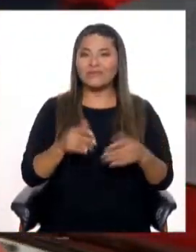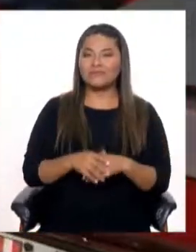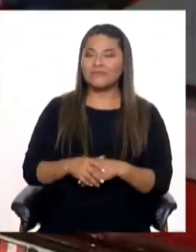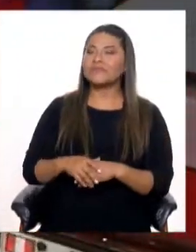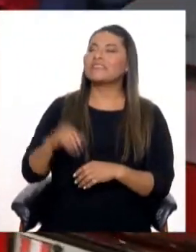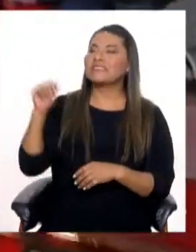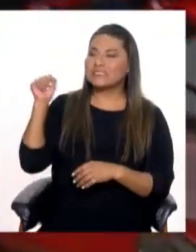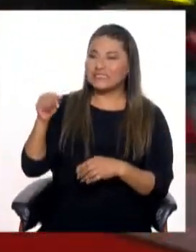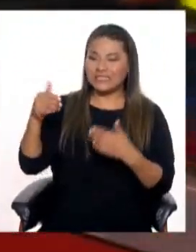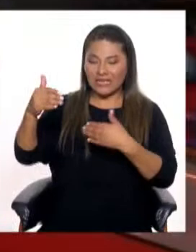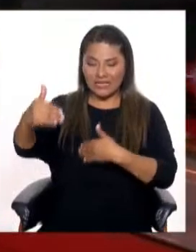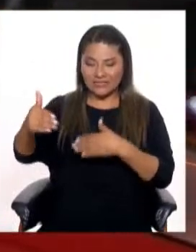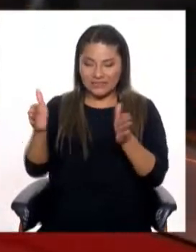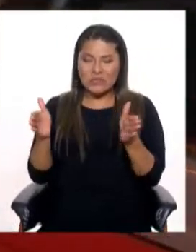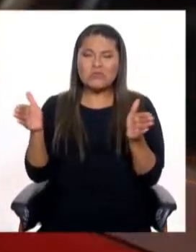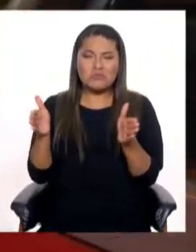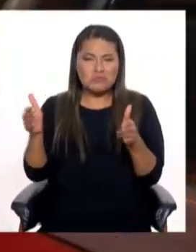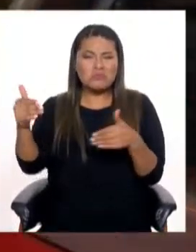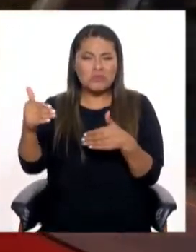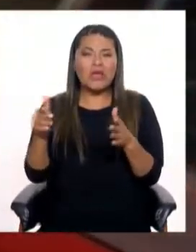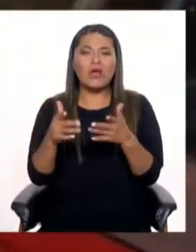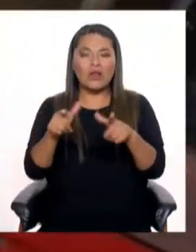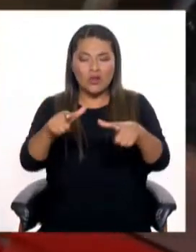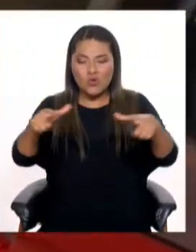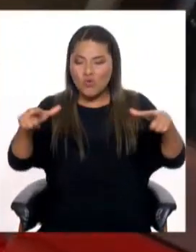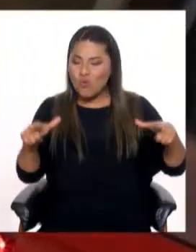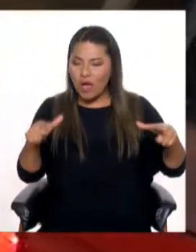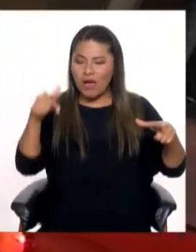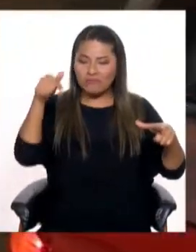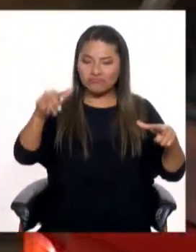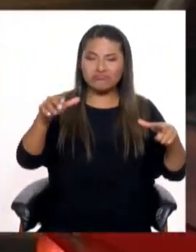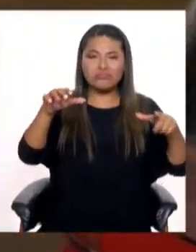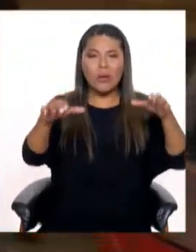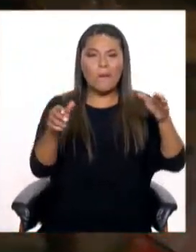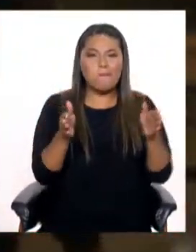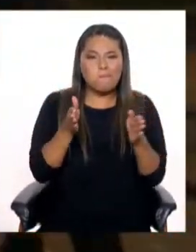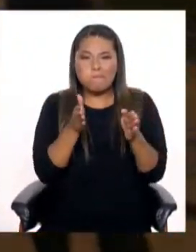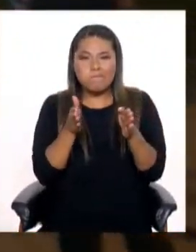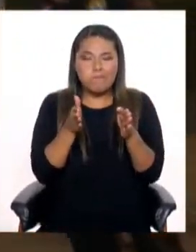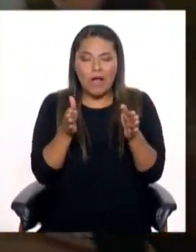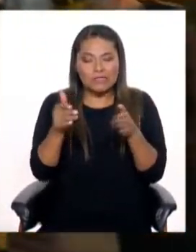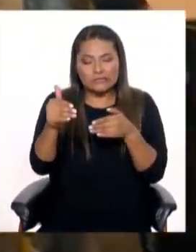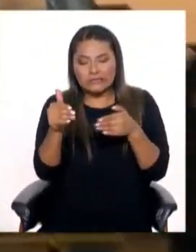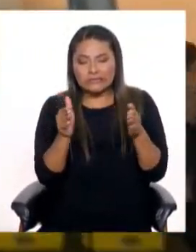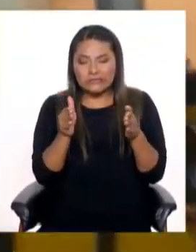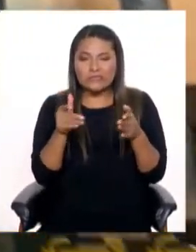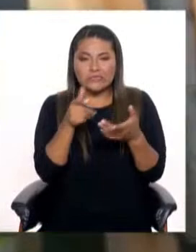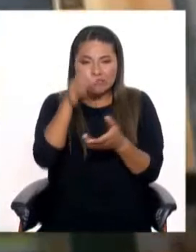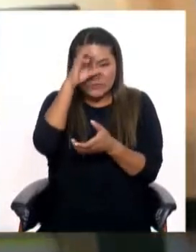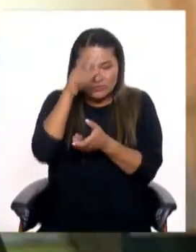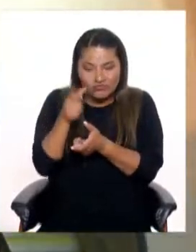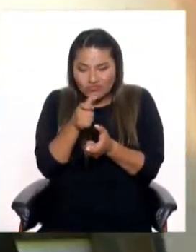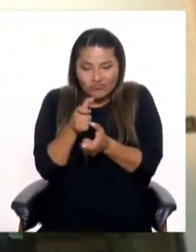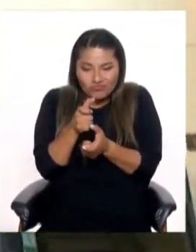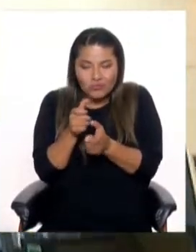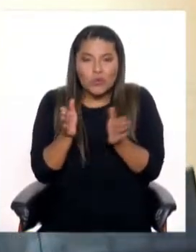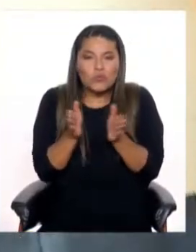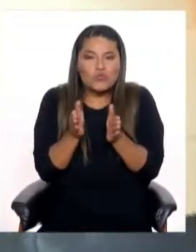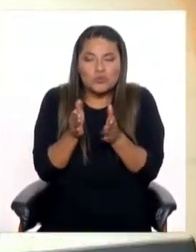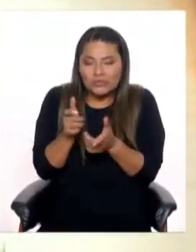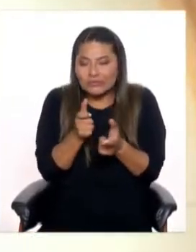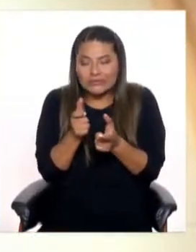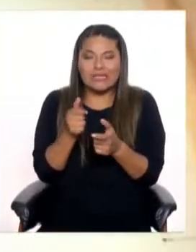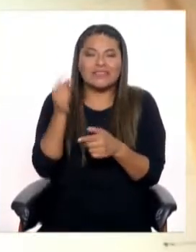que pequeña, digamos, la cantidad de espacios que habían al interior justamente limita un poco el funcionamiento, la acción del propio del cuerpo de bomberos, ¿no?